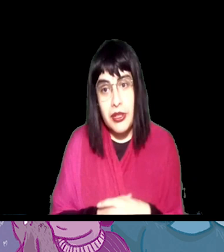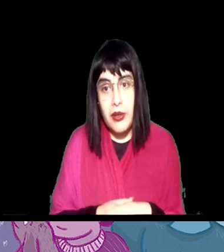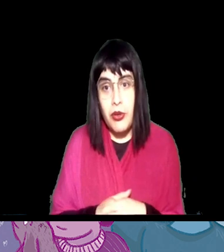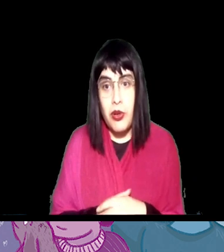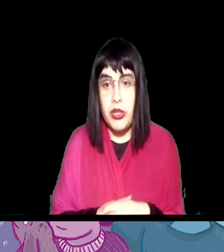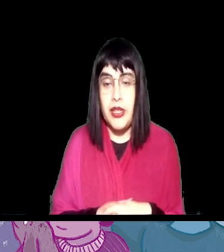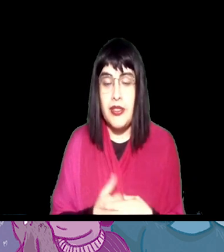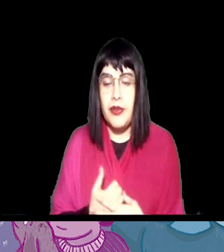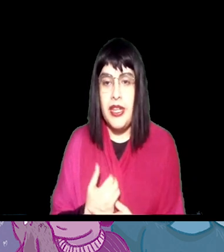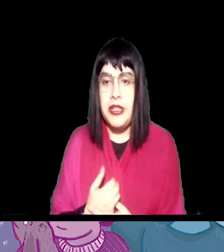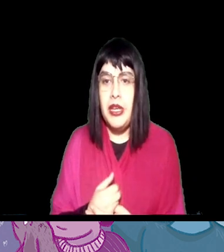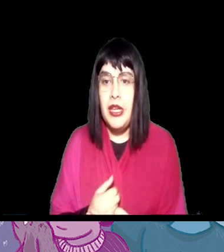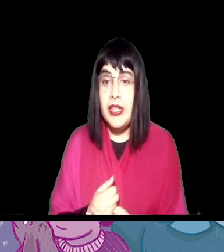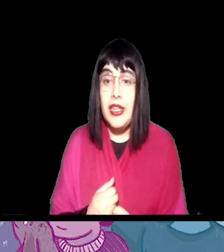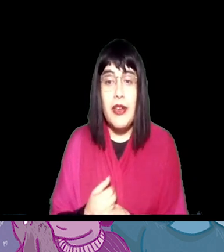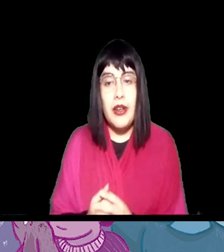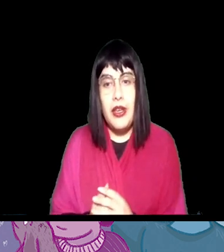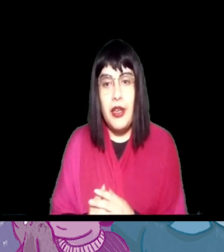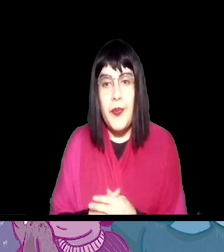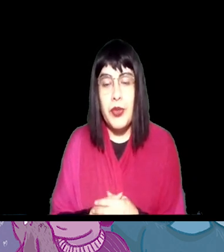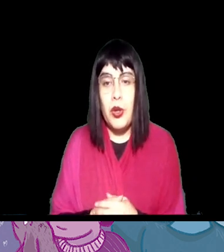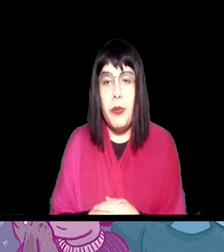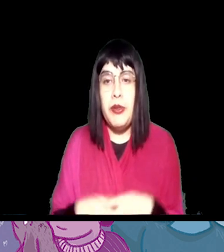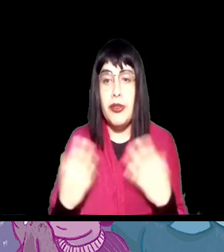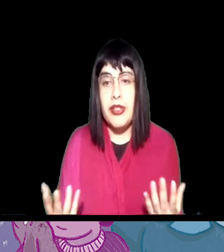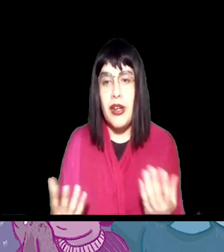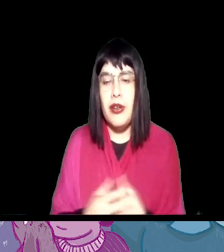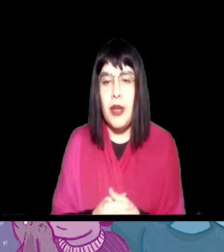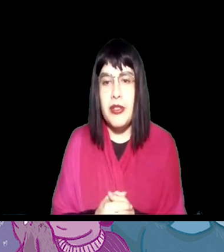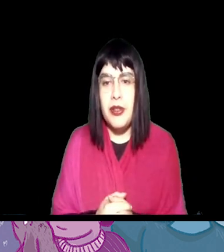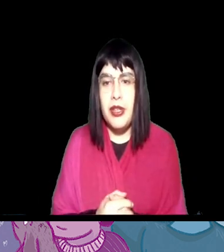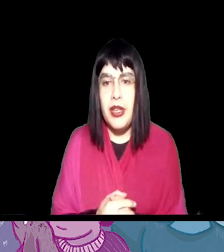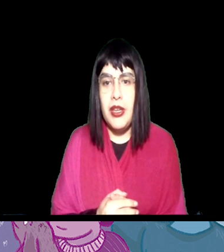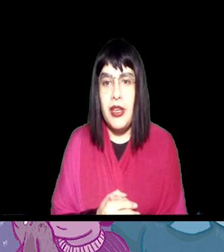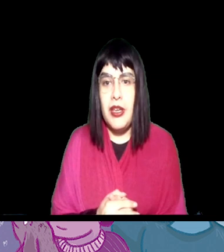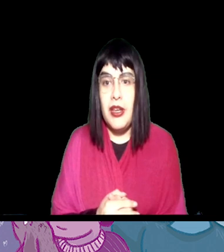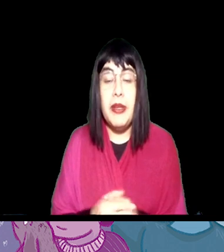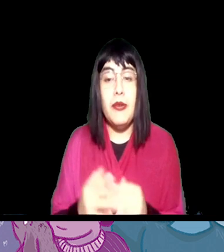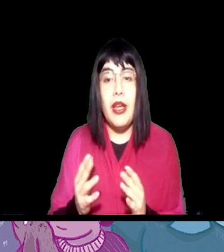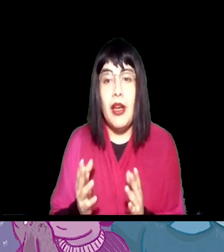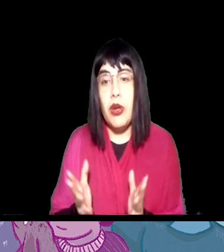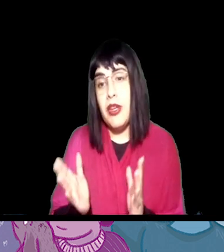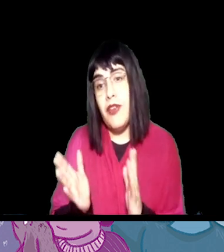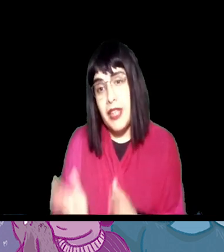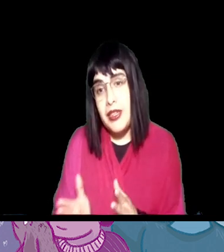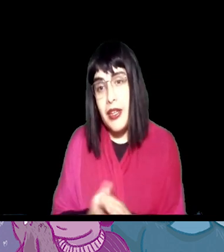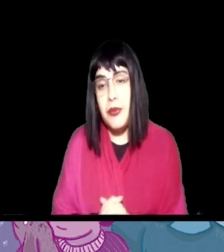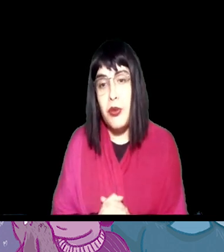para nosotros como comunidad trans no binaria, que tiene que ver con los premios Oscar, con la obtención de la película